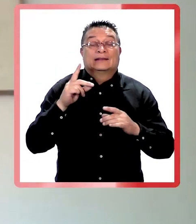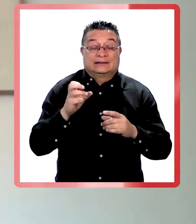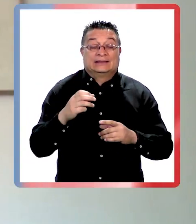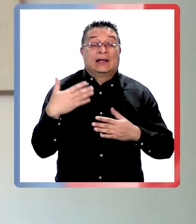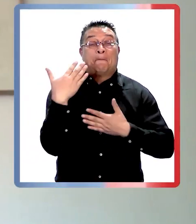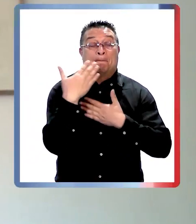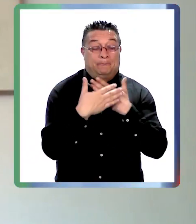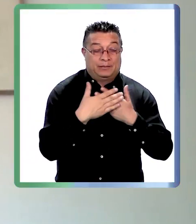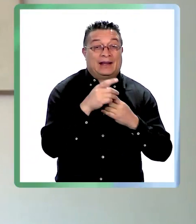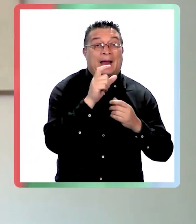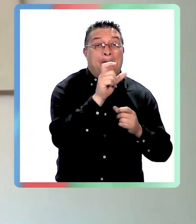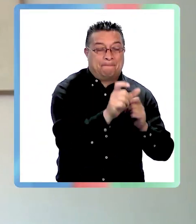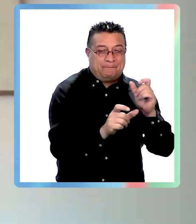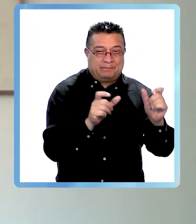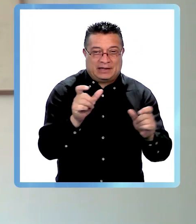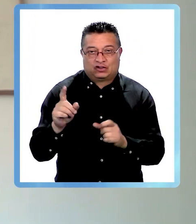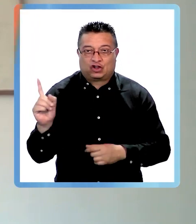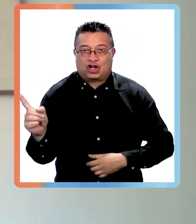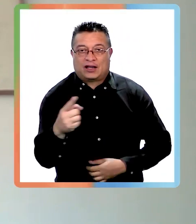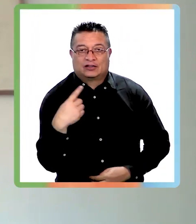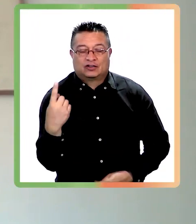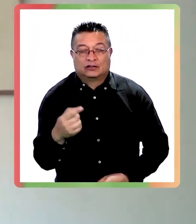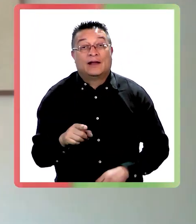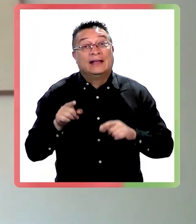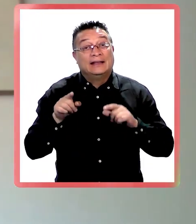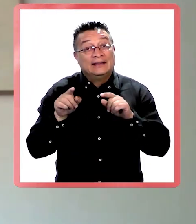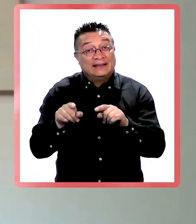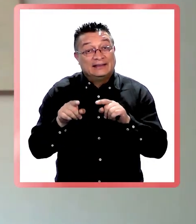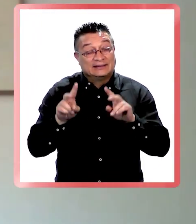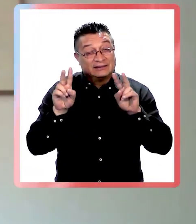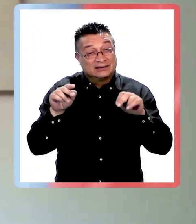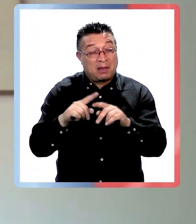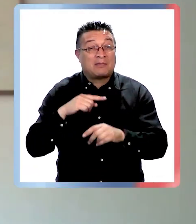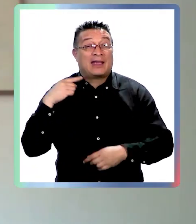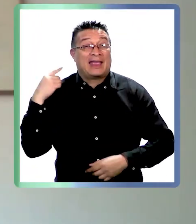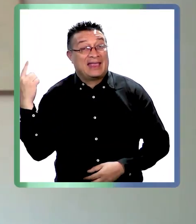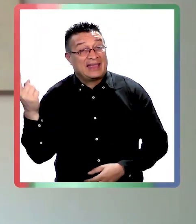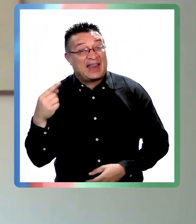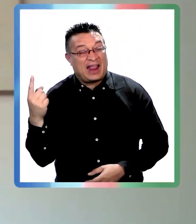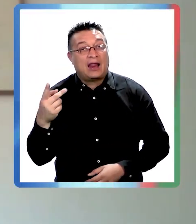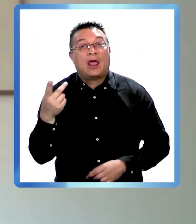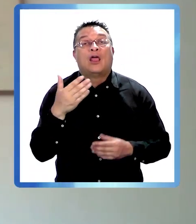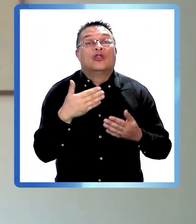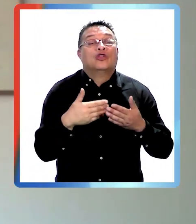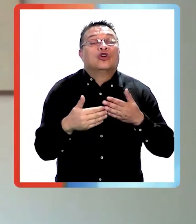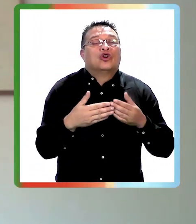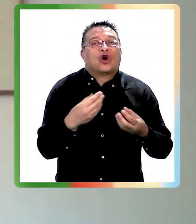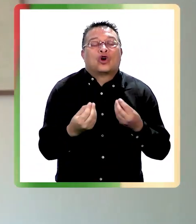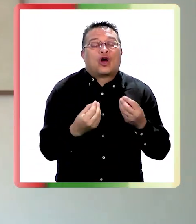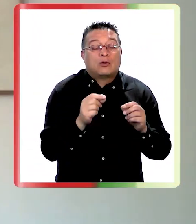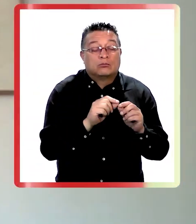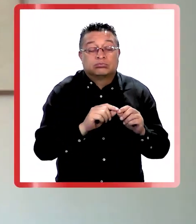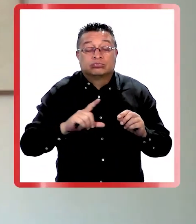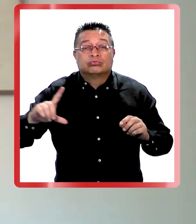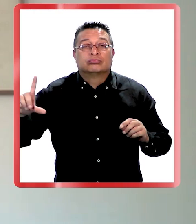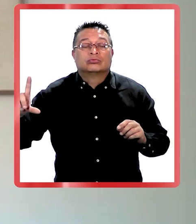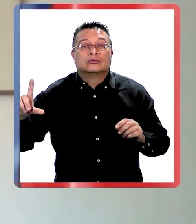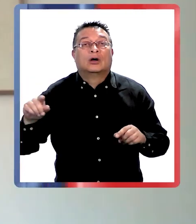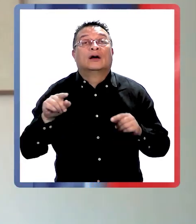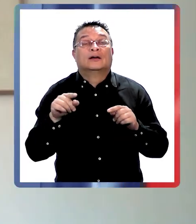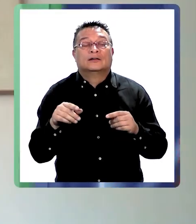la protección de los ciudadanos. Esto en general tiene un origen, ¿cierto? Tiene un